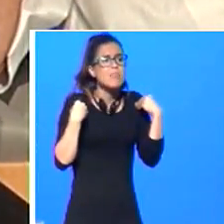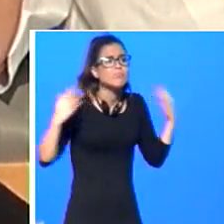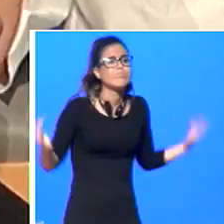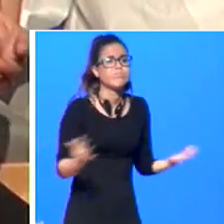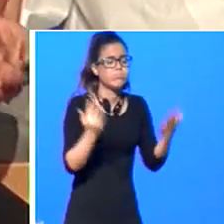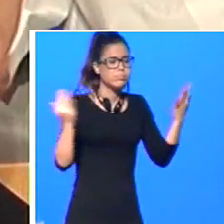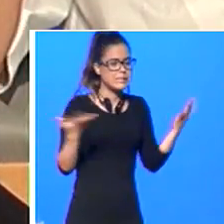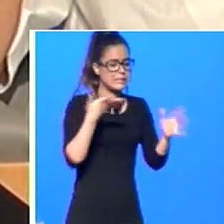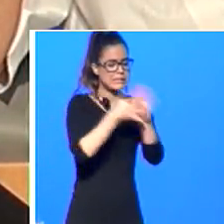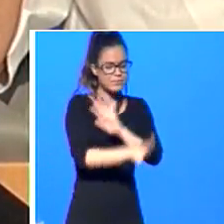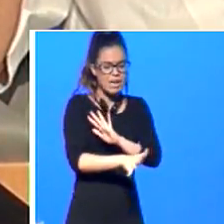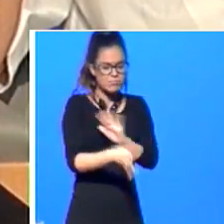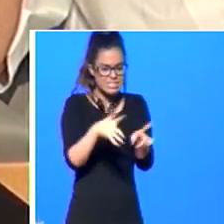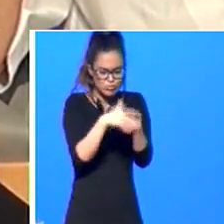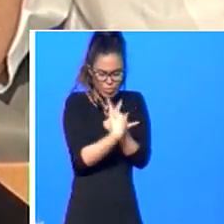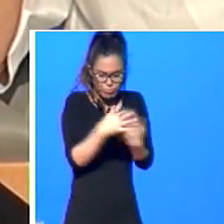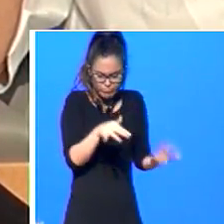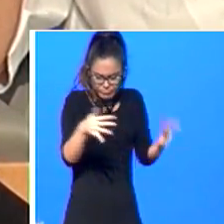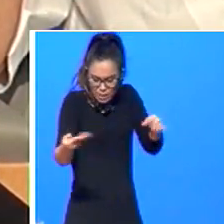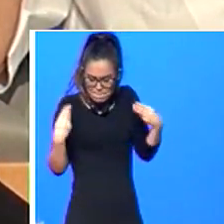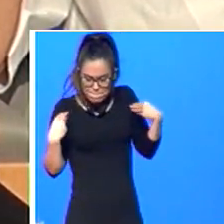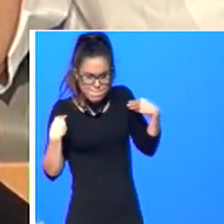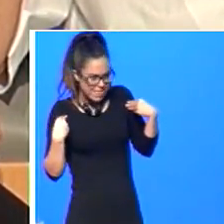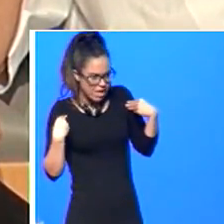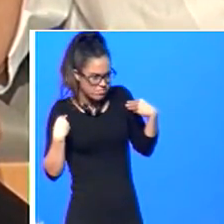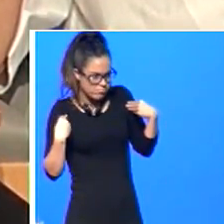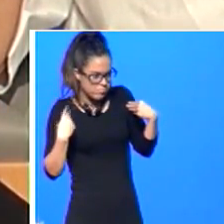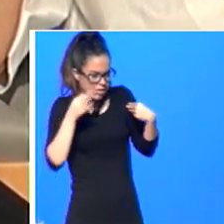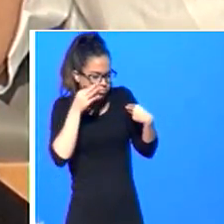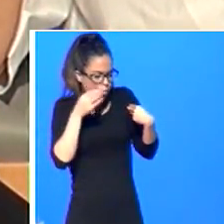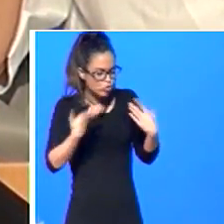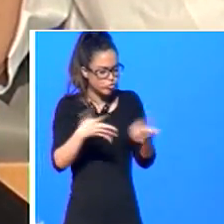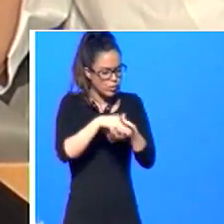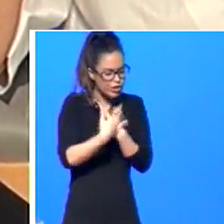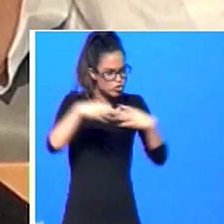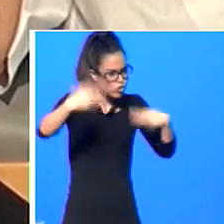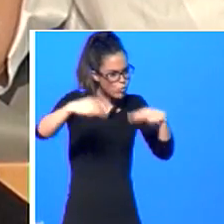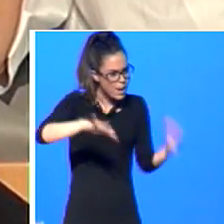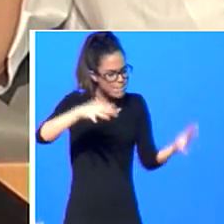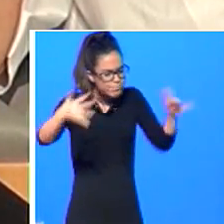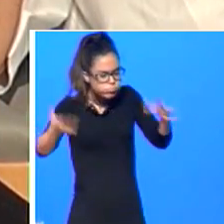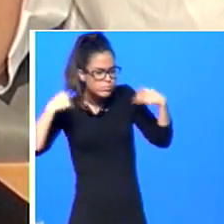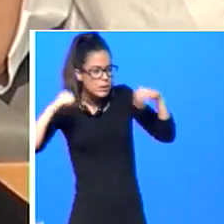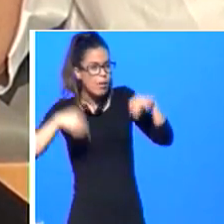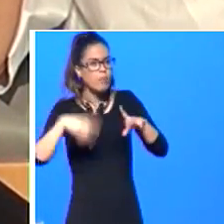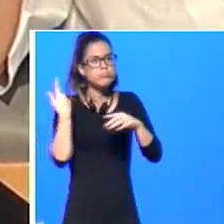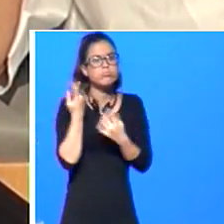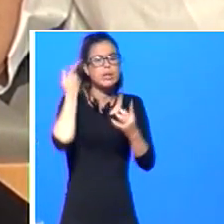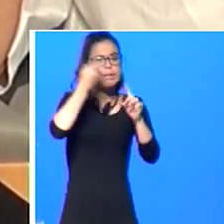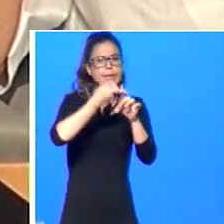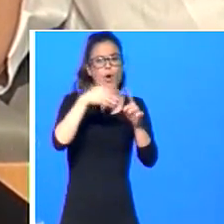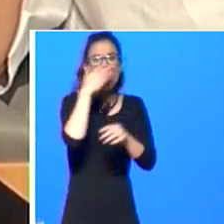situaciones de aprendizaje real, en contextos lo más natural posibles, que permitan abrir la escuela al exterior, que la escuela no es